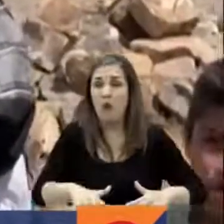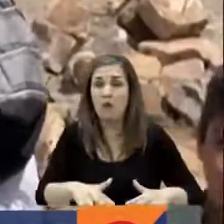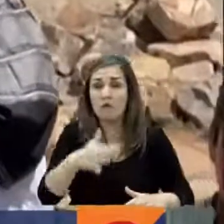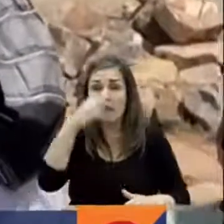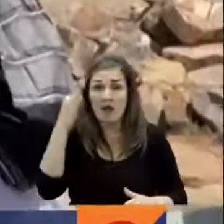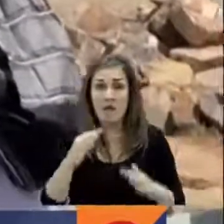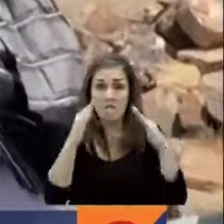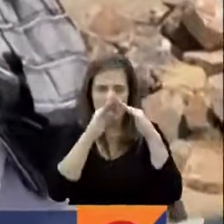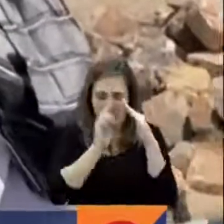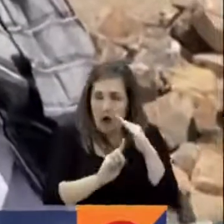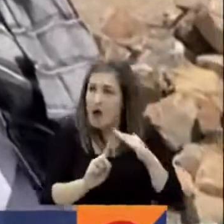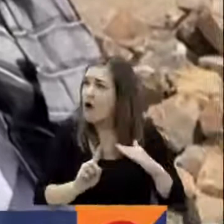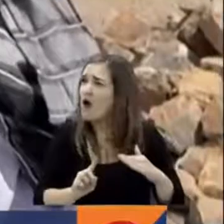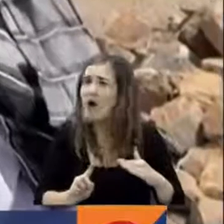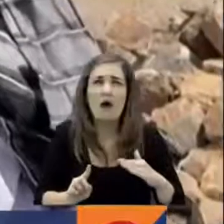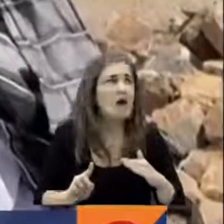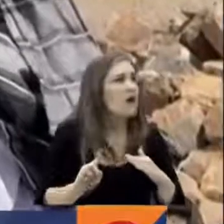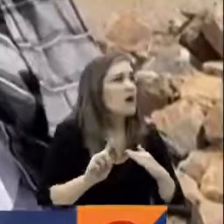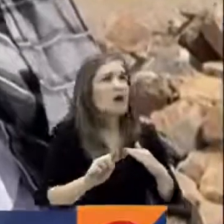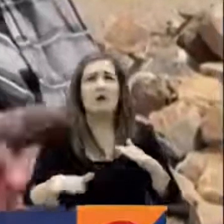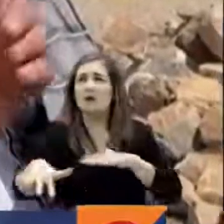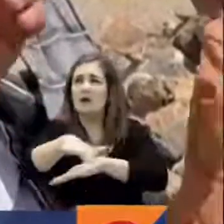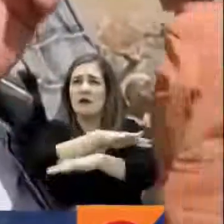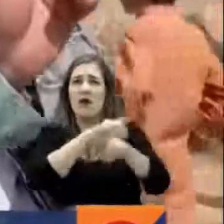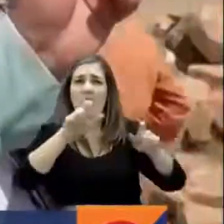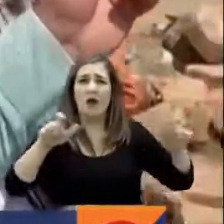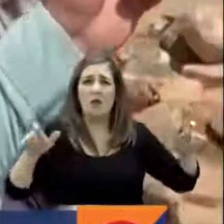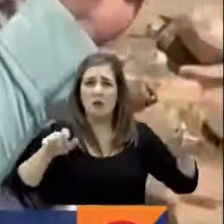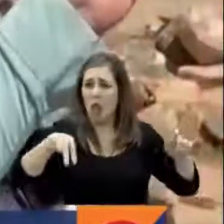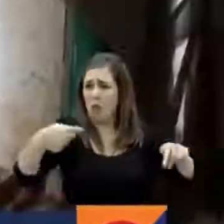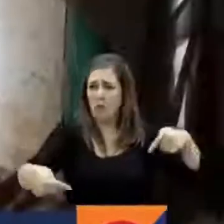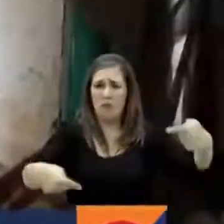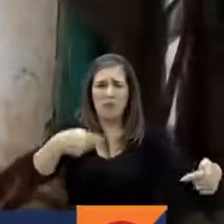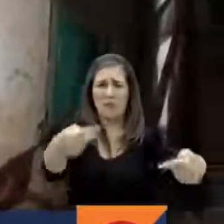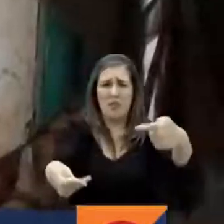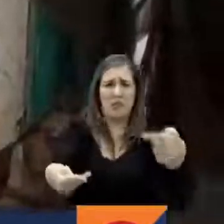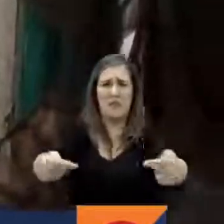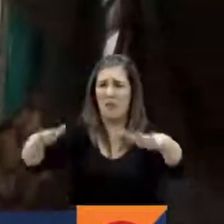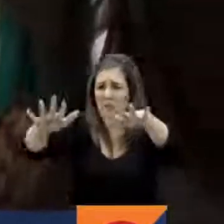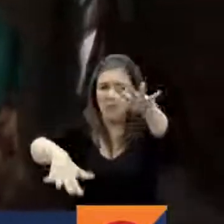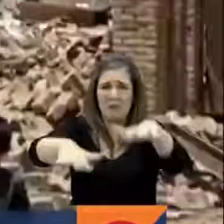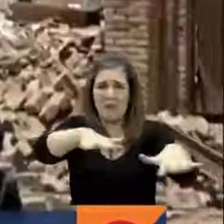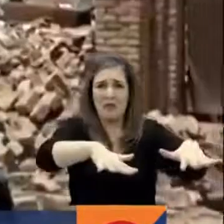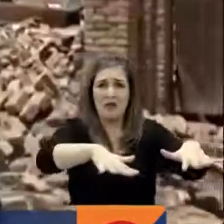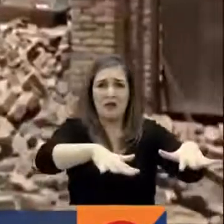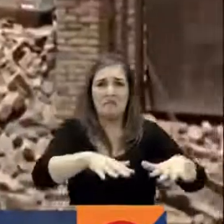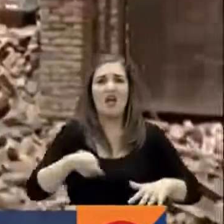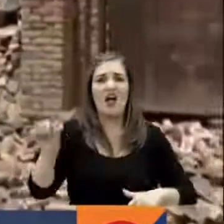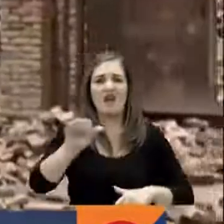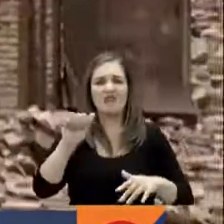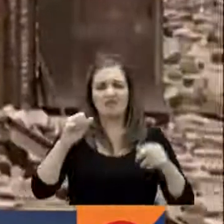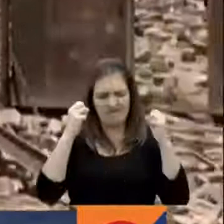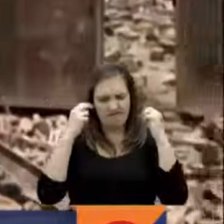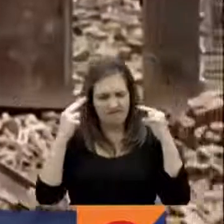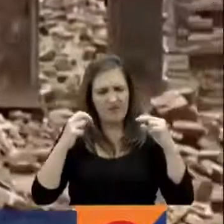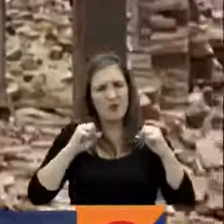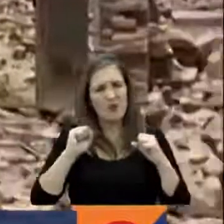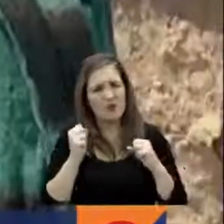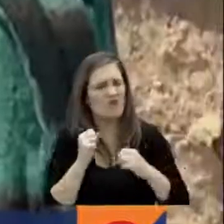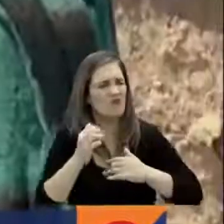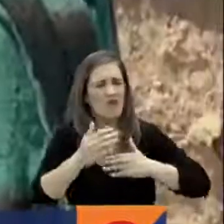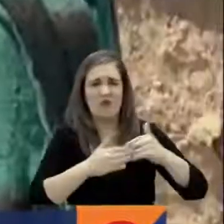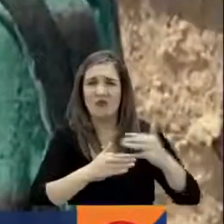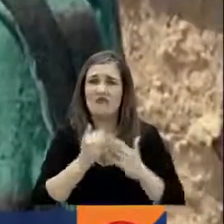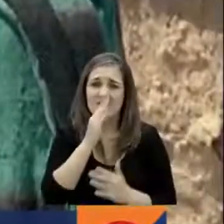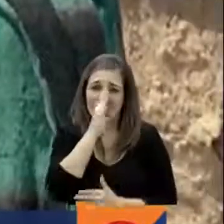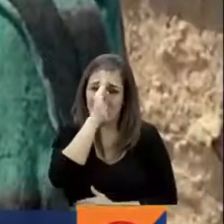salí de mi casa estaba todo tranquilo porque toda la gente estaba enterrada debajo de sus casas. Afganistán se levanta, acostumbrada a ponerse en